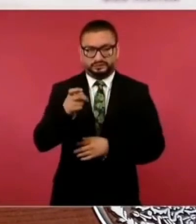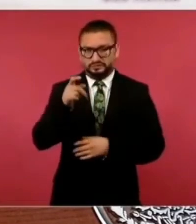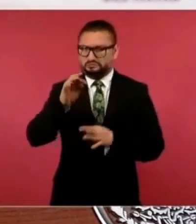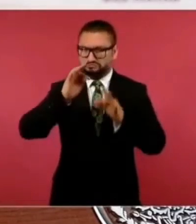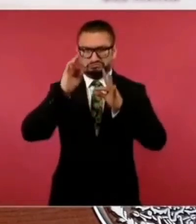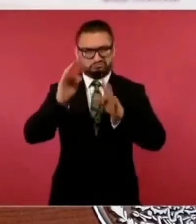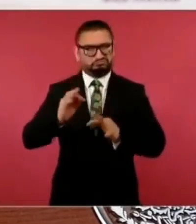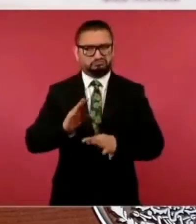rectos. Luego,